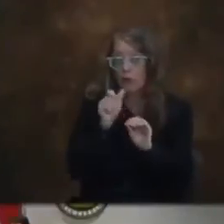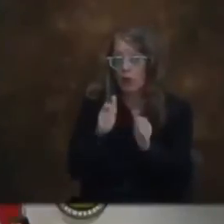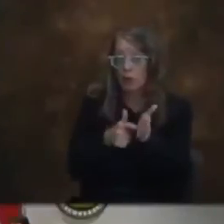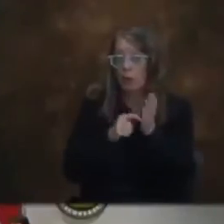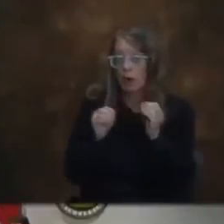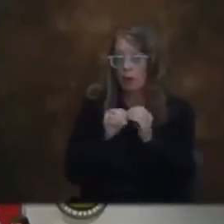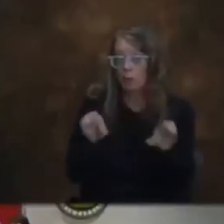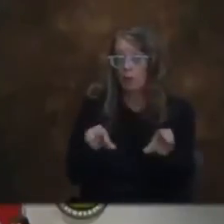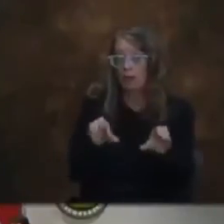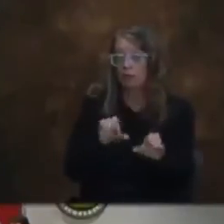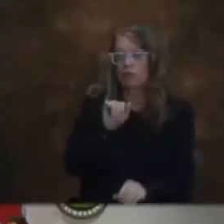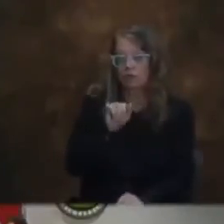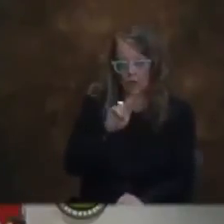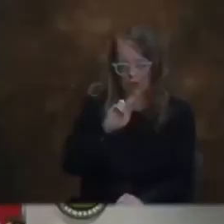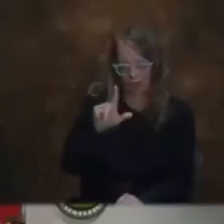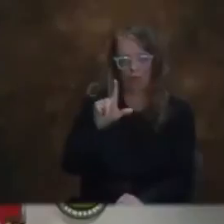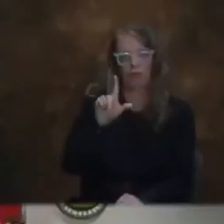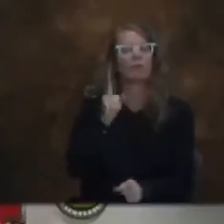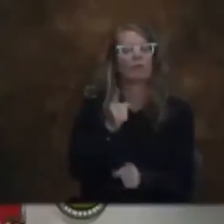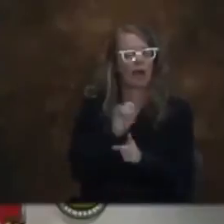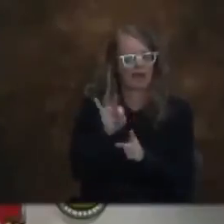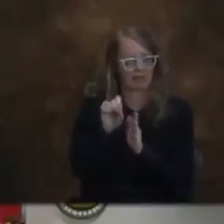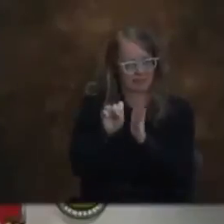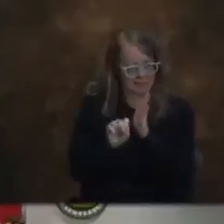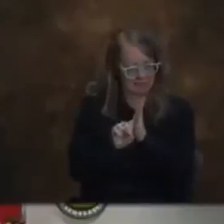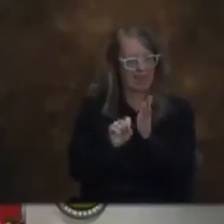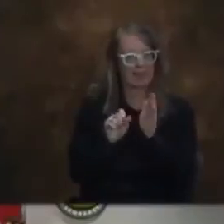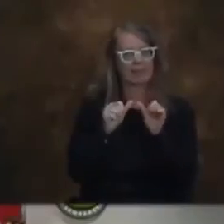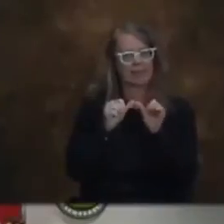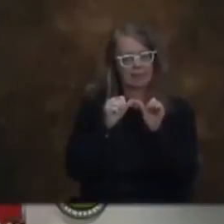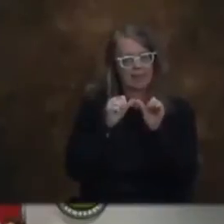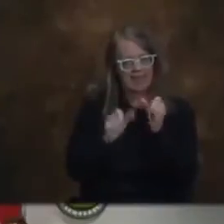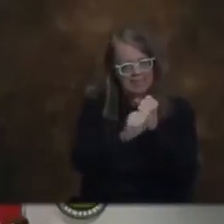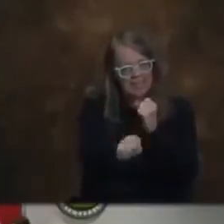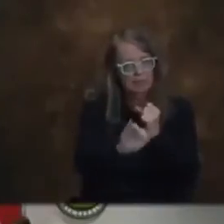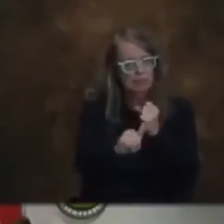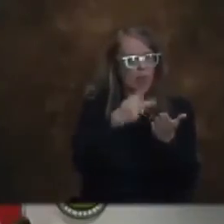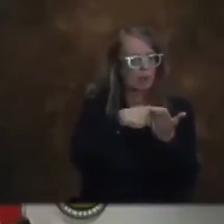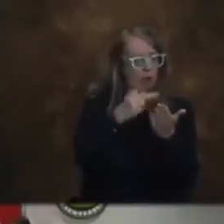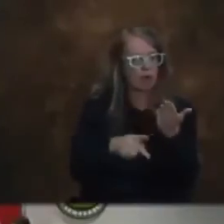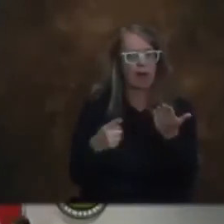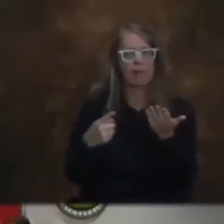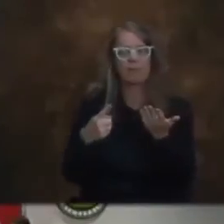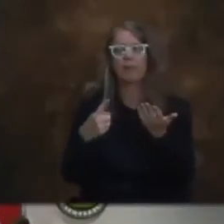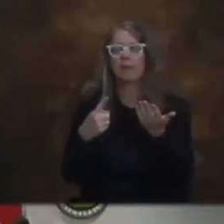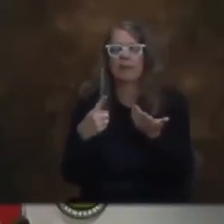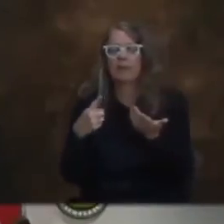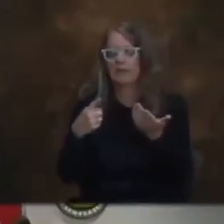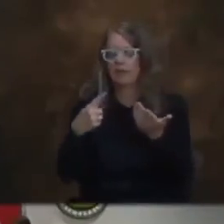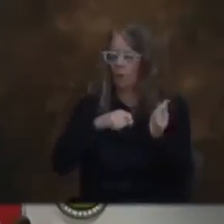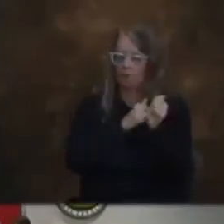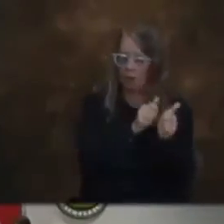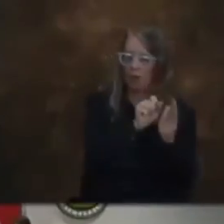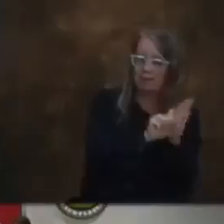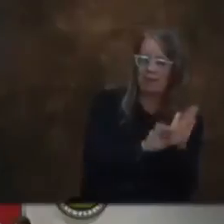estado acepte el programa podemos comenzar a hacerlo pero si el estado sigue siéndolo podemos esperar si me